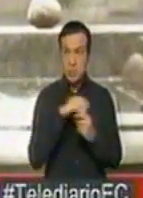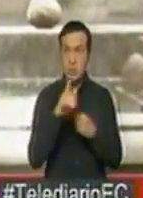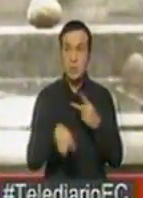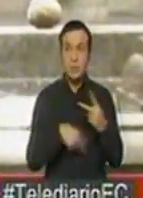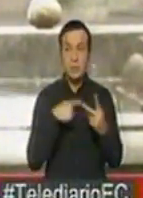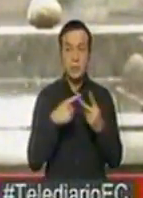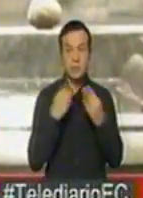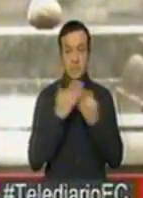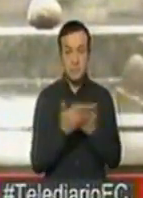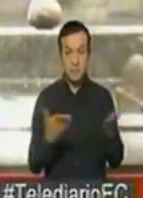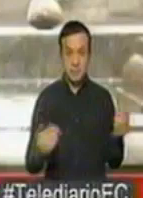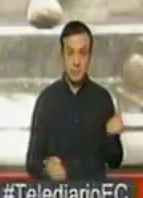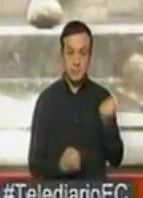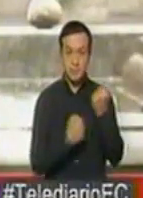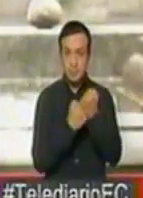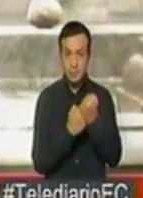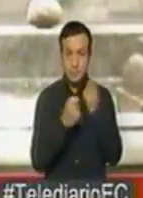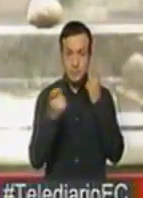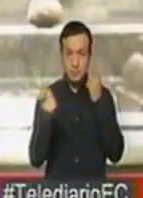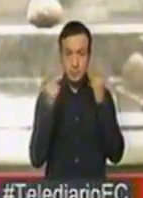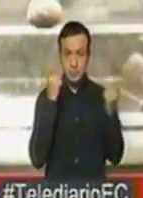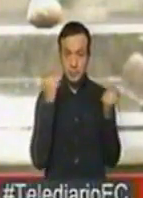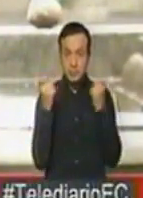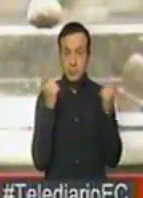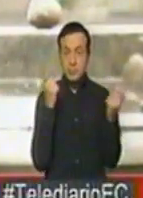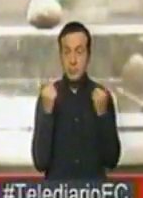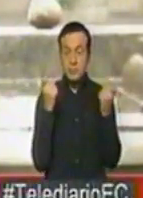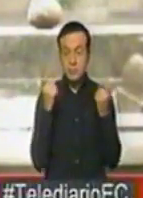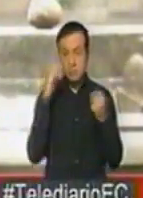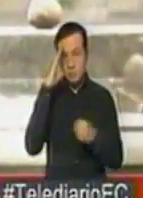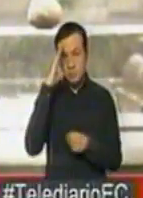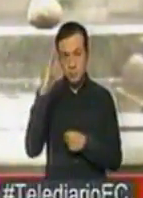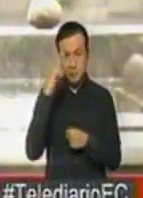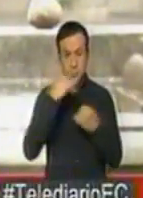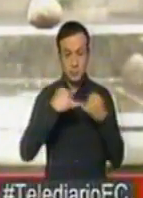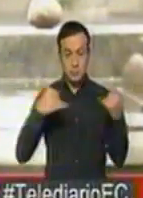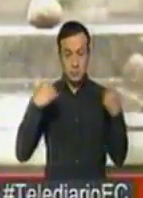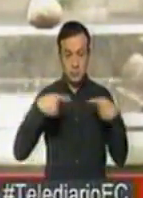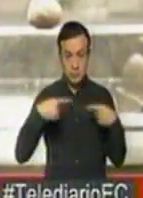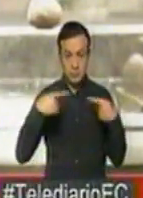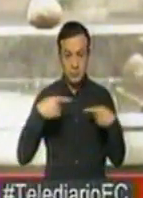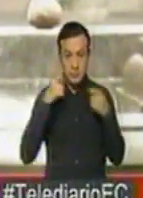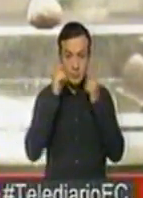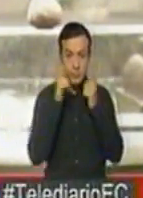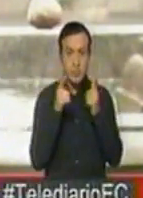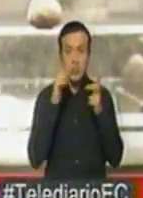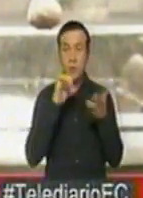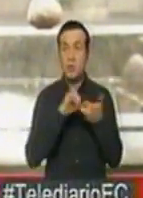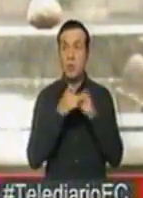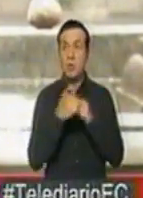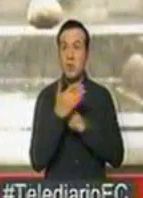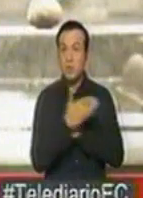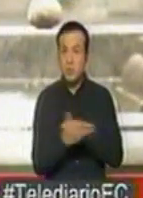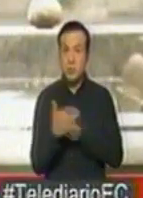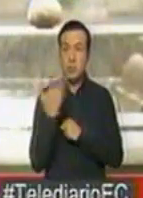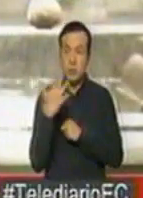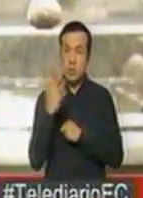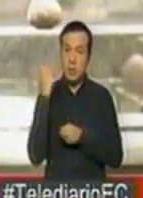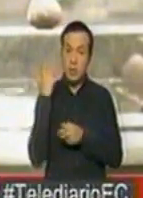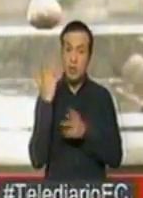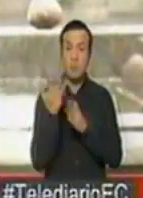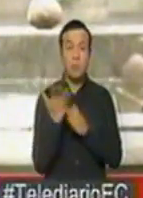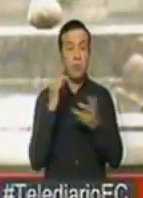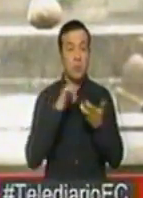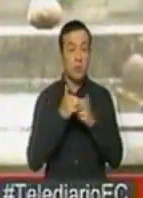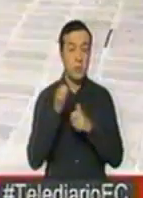y también el fortalecimiento del control de policía migratoria para así no tener problemas como los que hemos vivido en las últimas